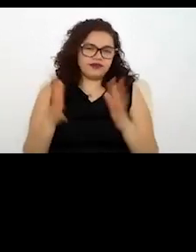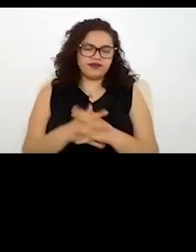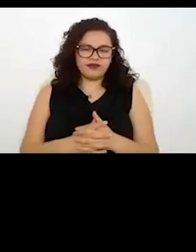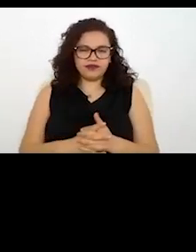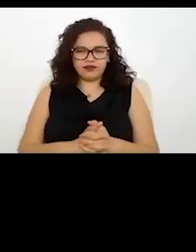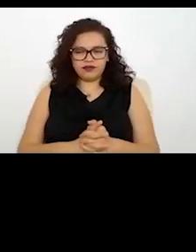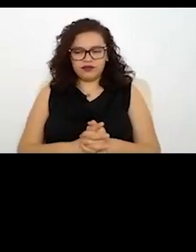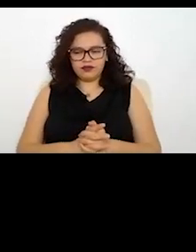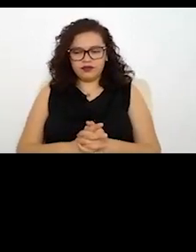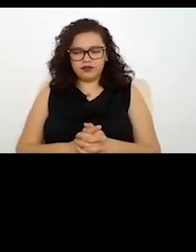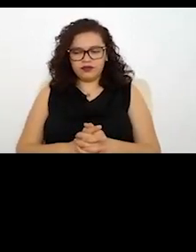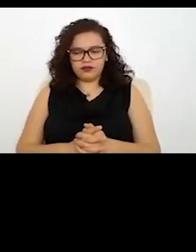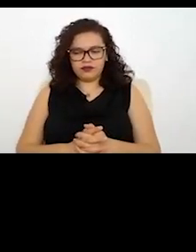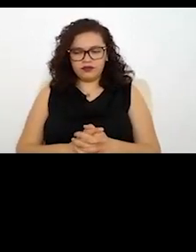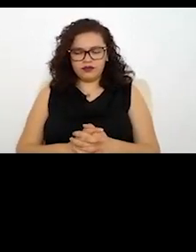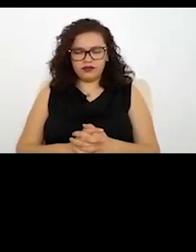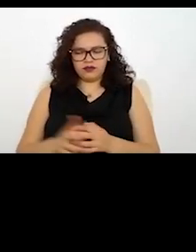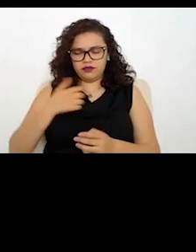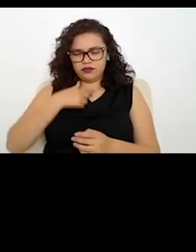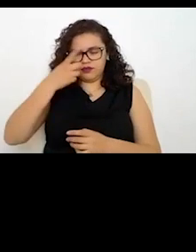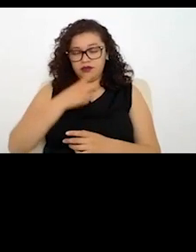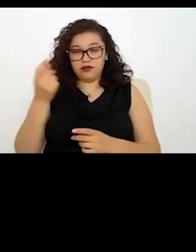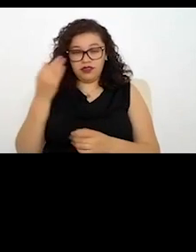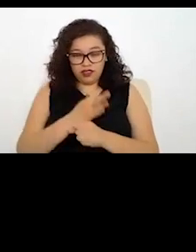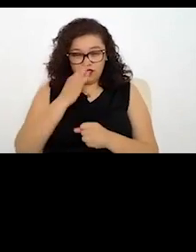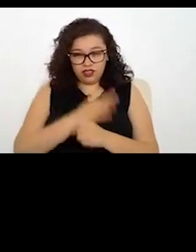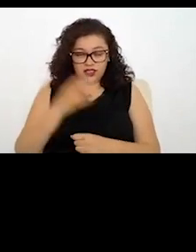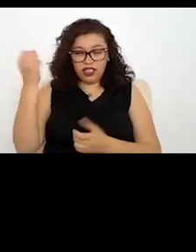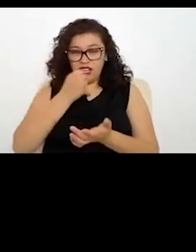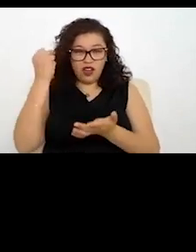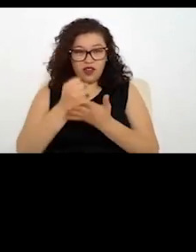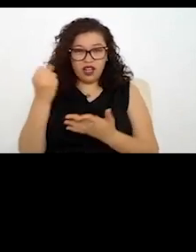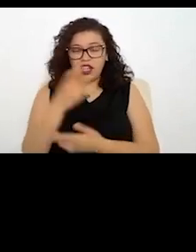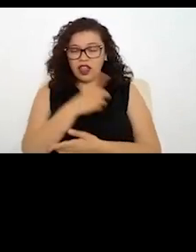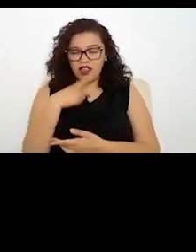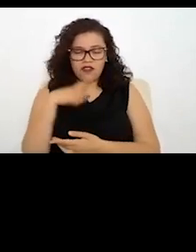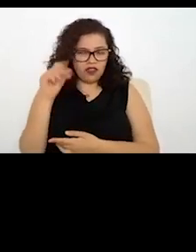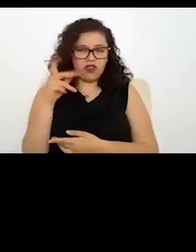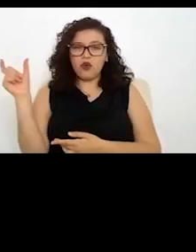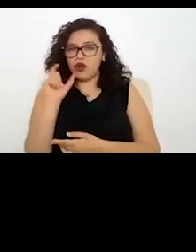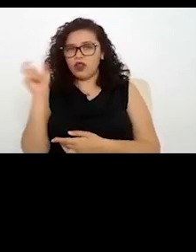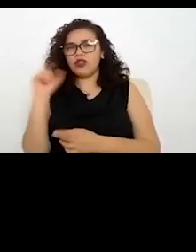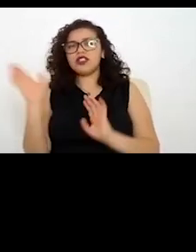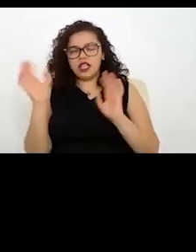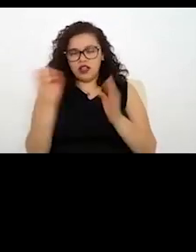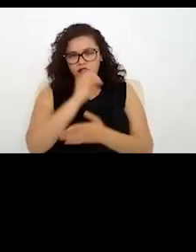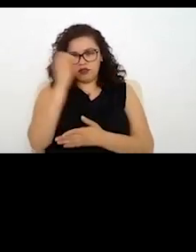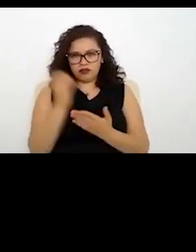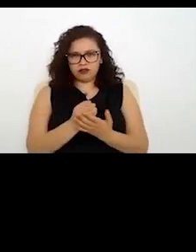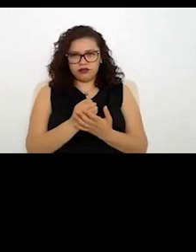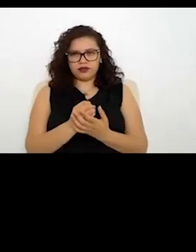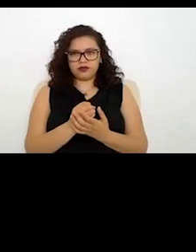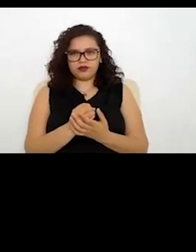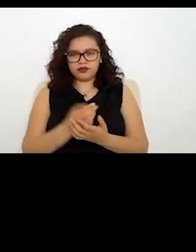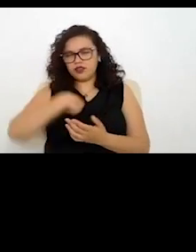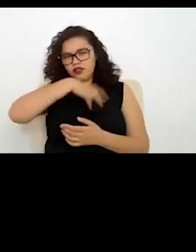de momento, no te preocupes, no te estreses, todavía no es obligatorio ese tema. Cuando llegue a ser obligatorio, pues se los